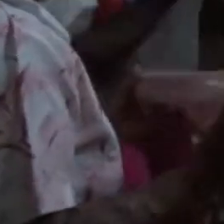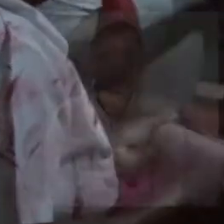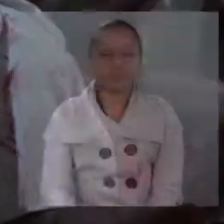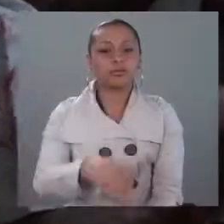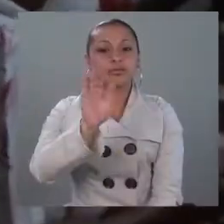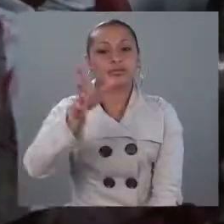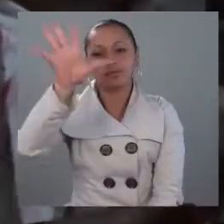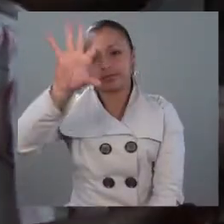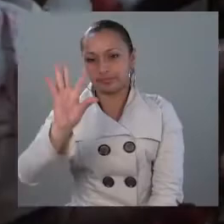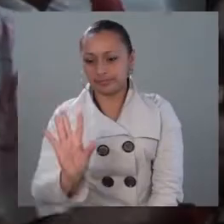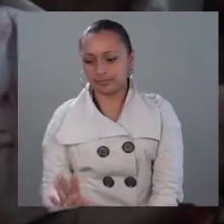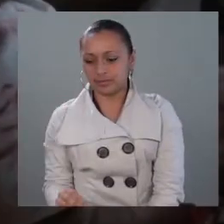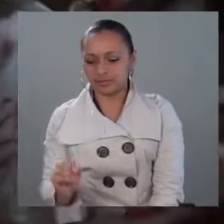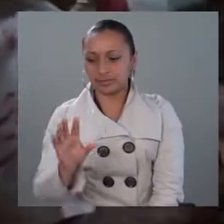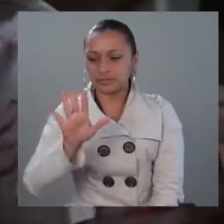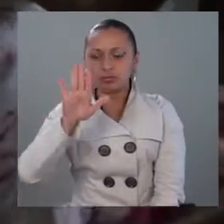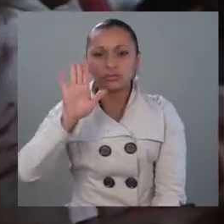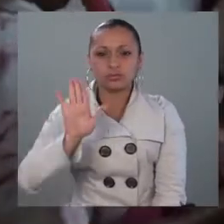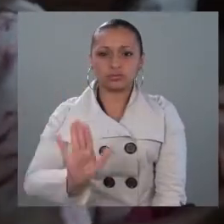Un Pacífico